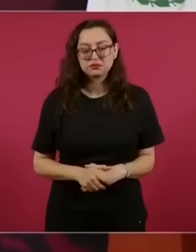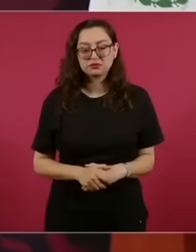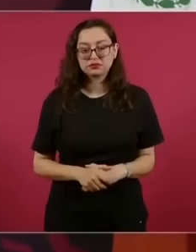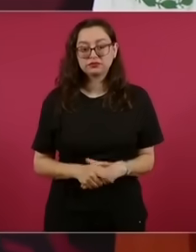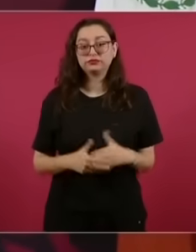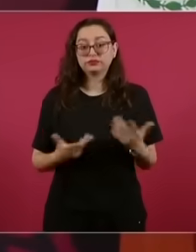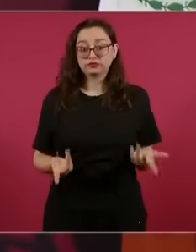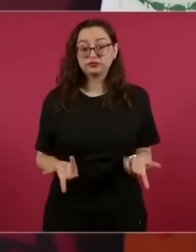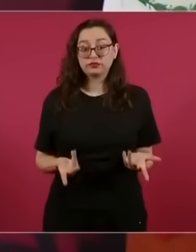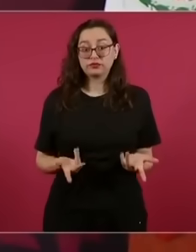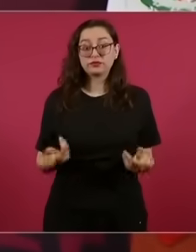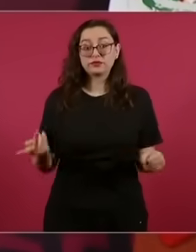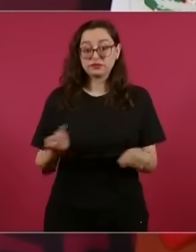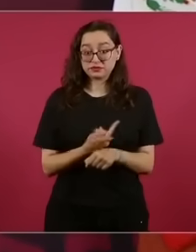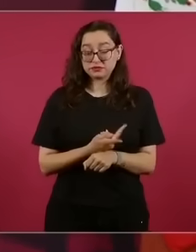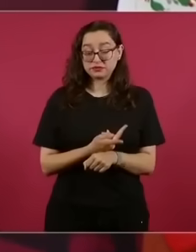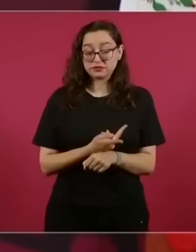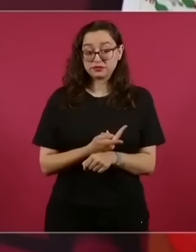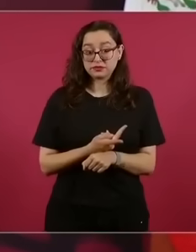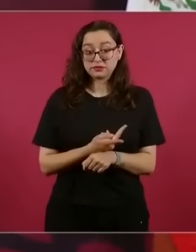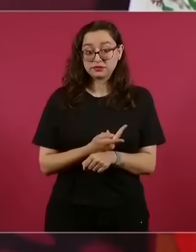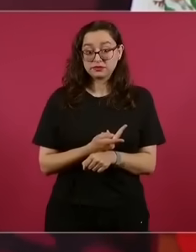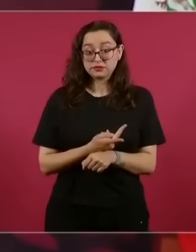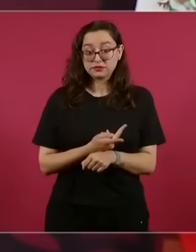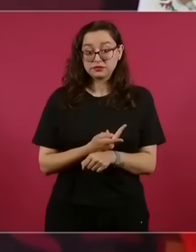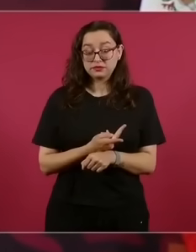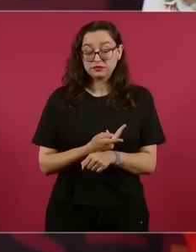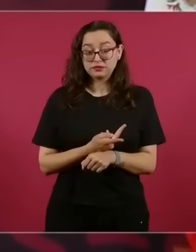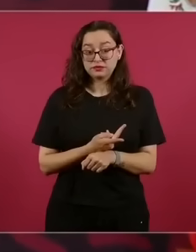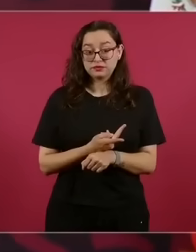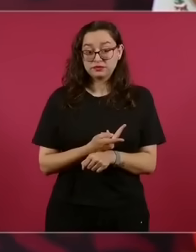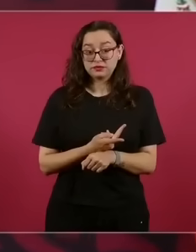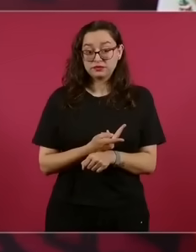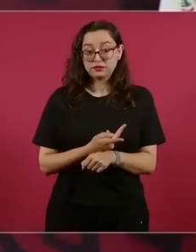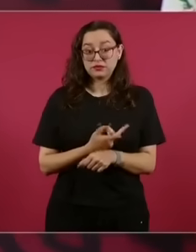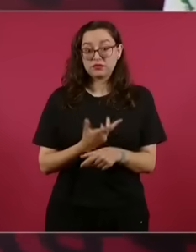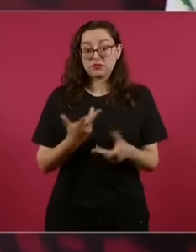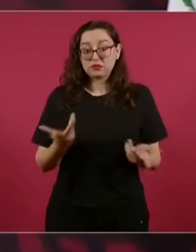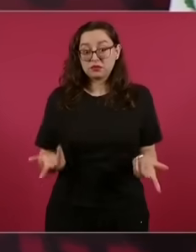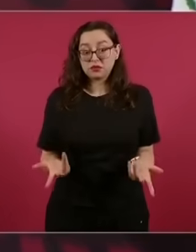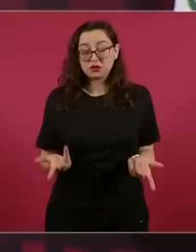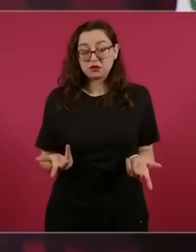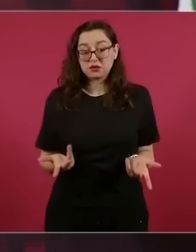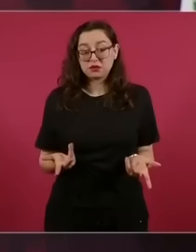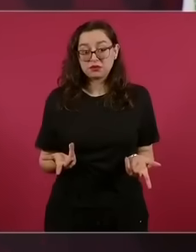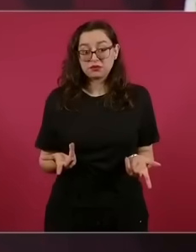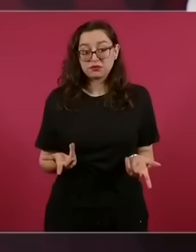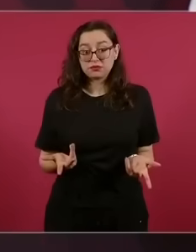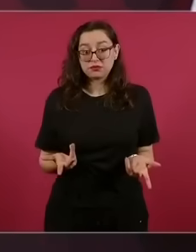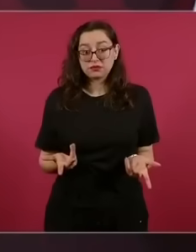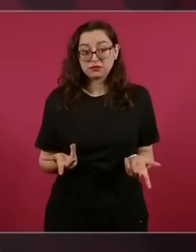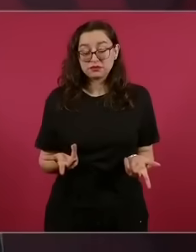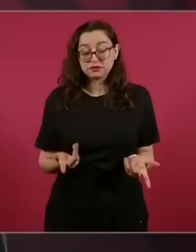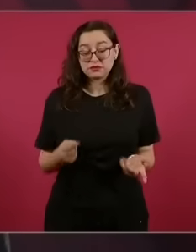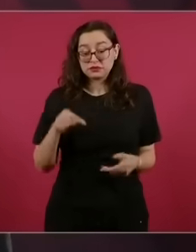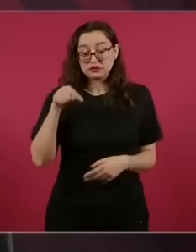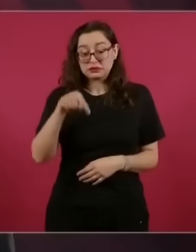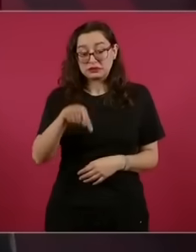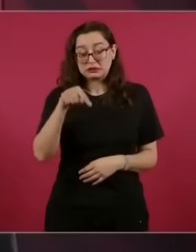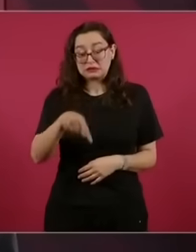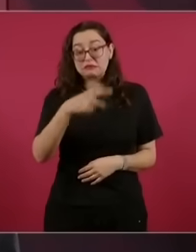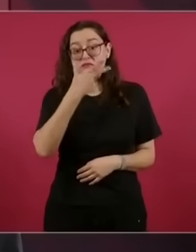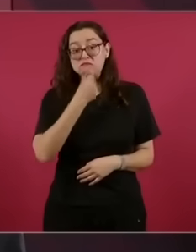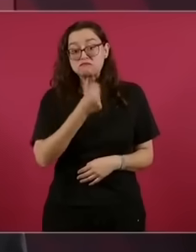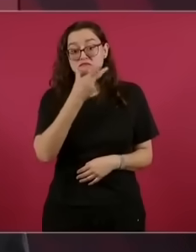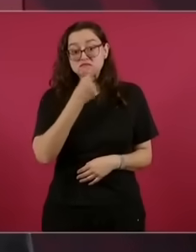él haya tomado la decisión de entregarse o ir, correr el riesgo de ir a Estados